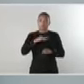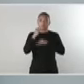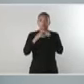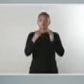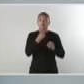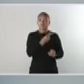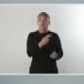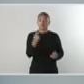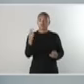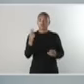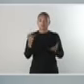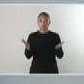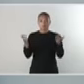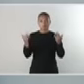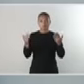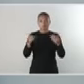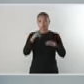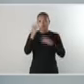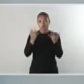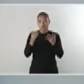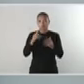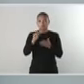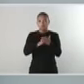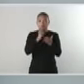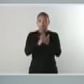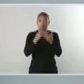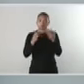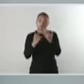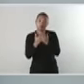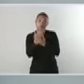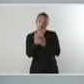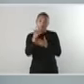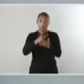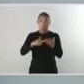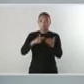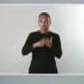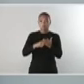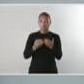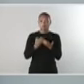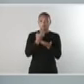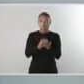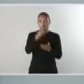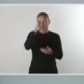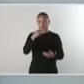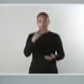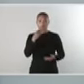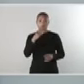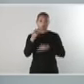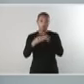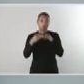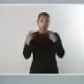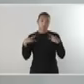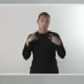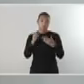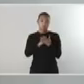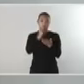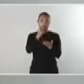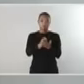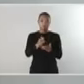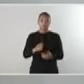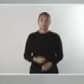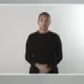convocaremos para hacer de Tamaulipas un nuevo entorno económico para el bienestar de todos los tamaulipecos